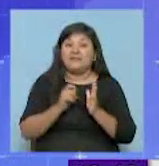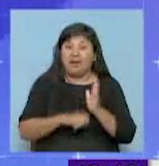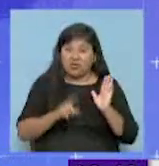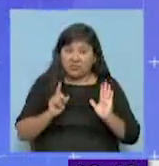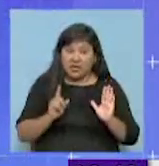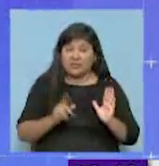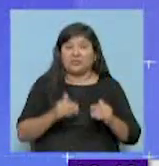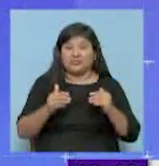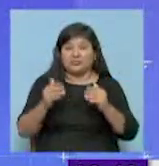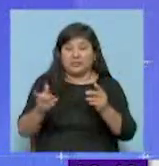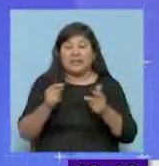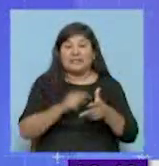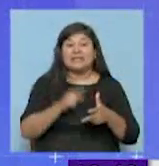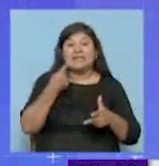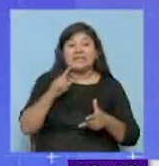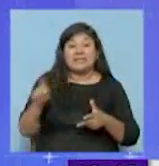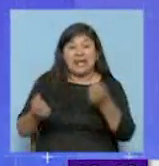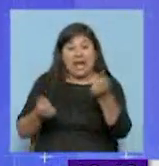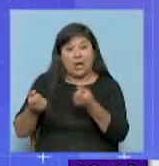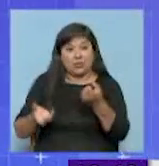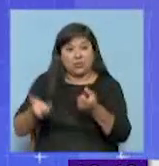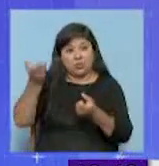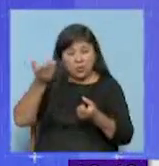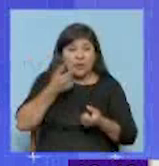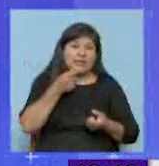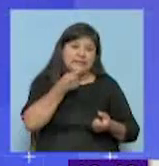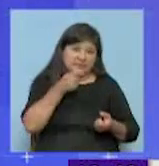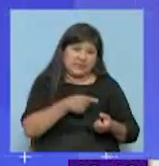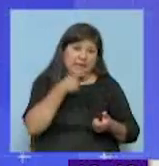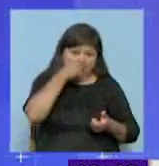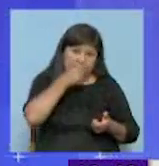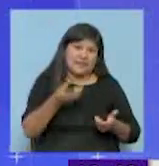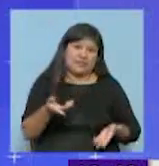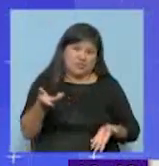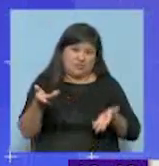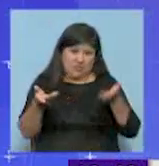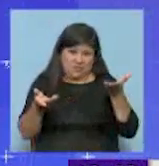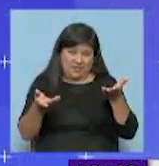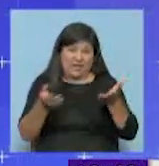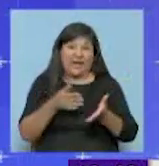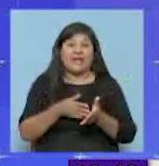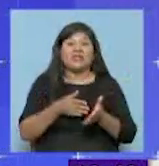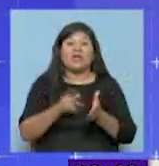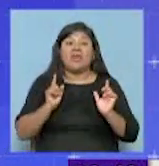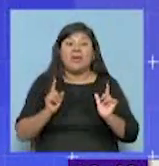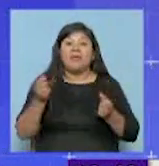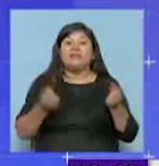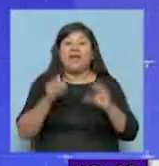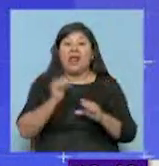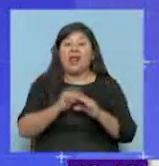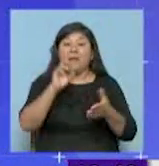si varía el precio del bien, del auto. Esta variación es propia del plan de